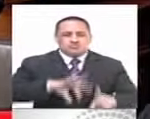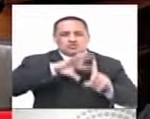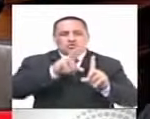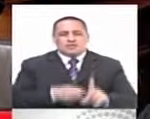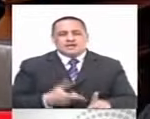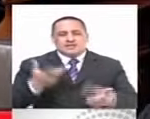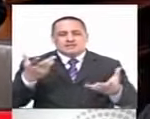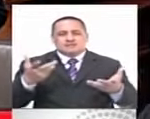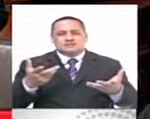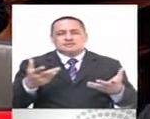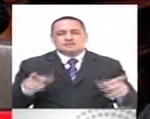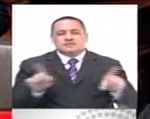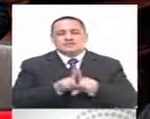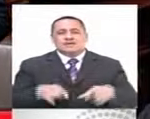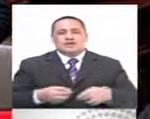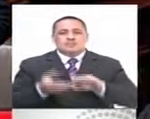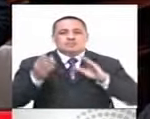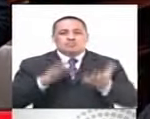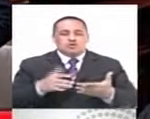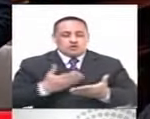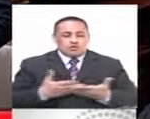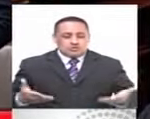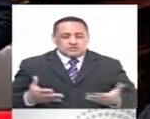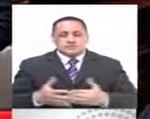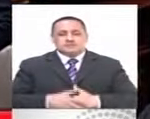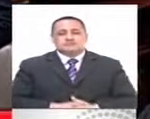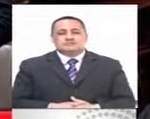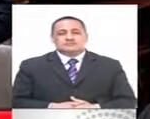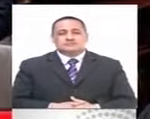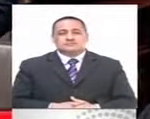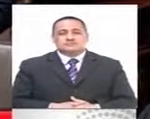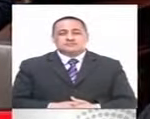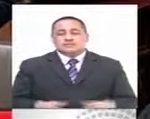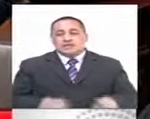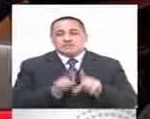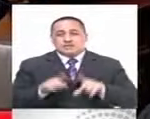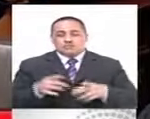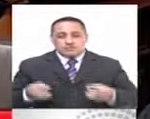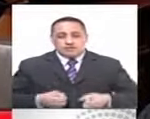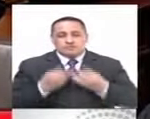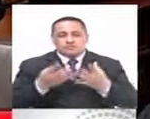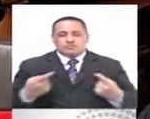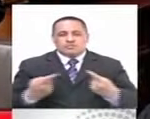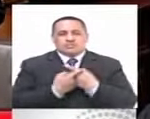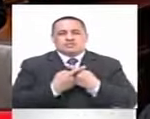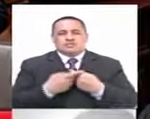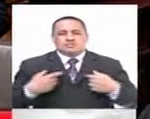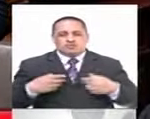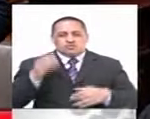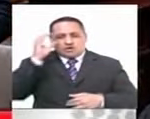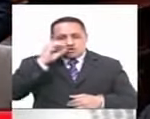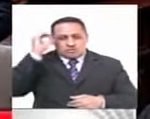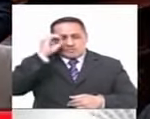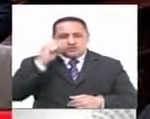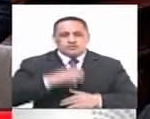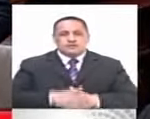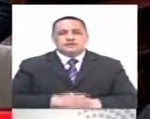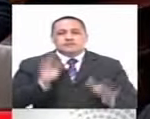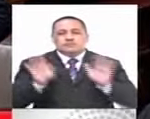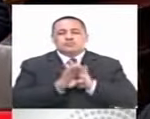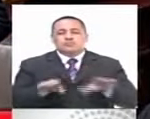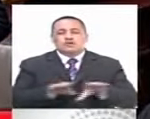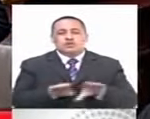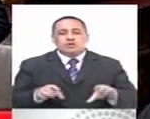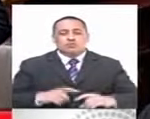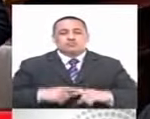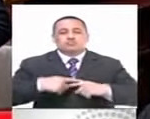robadas, han perdido algún tipo de bien. Entonces, es un mensaje incongruente desde nuestro punto de vista. Igual, al